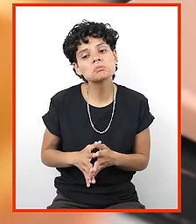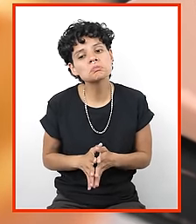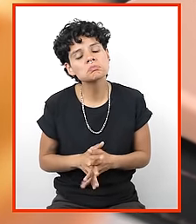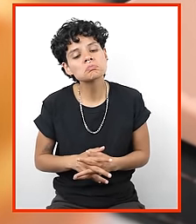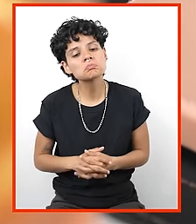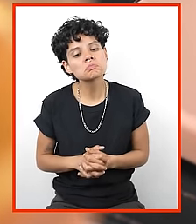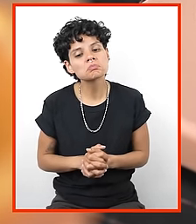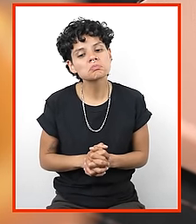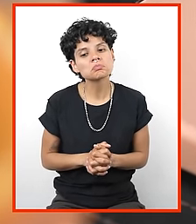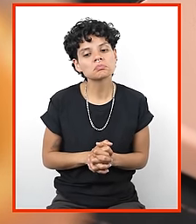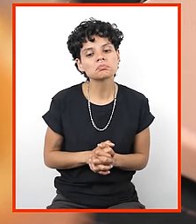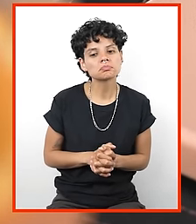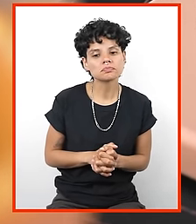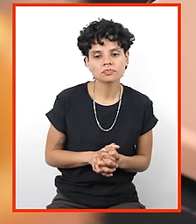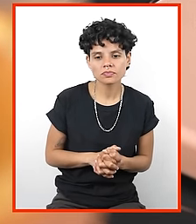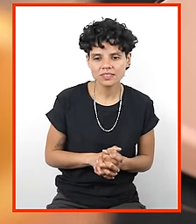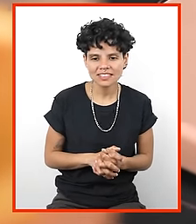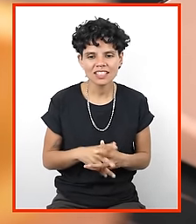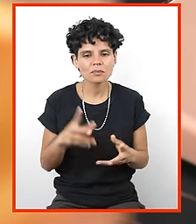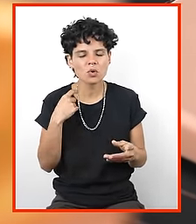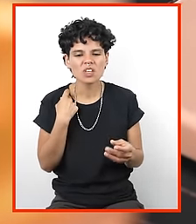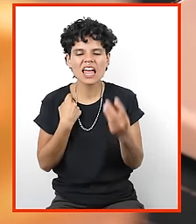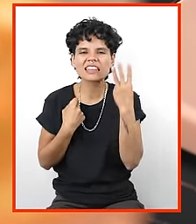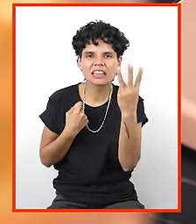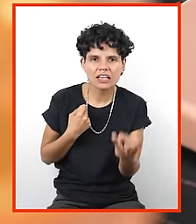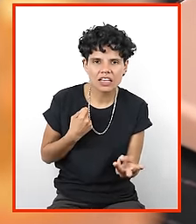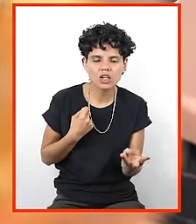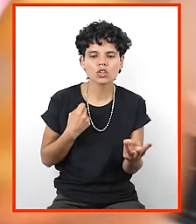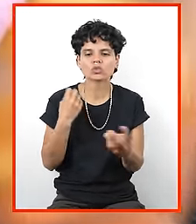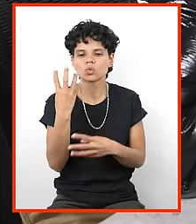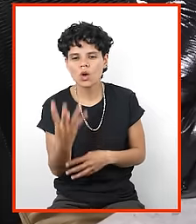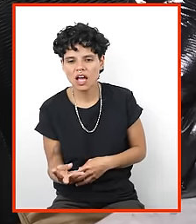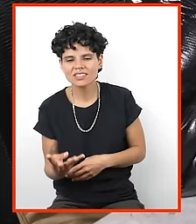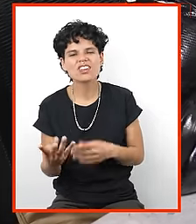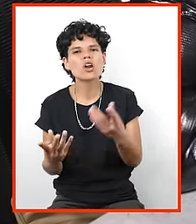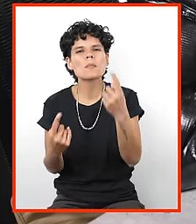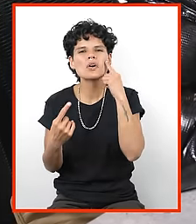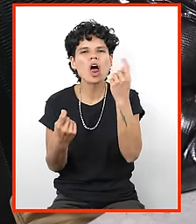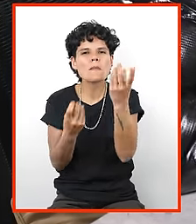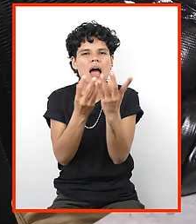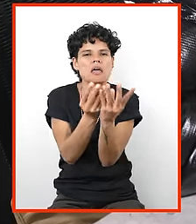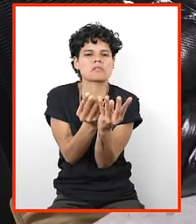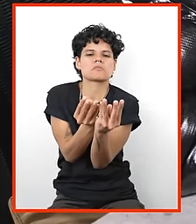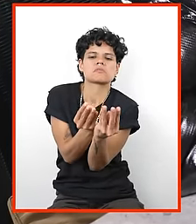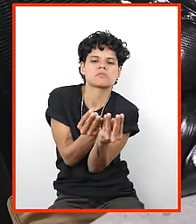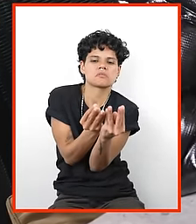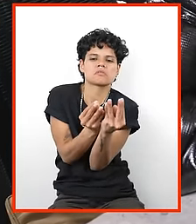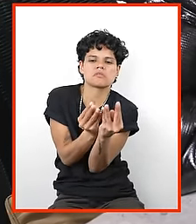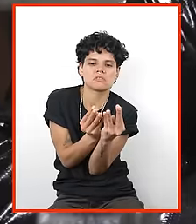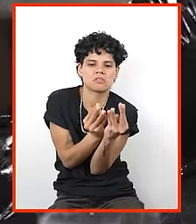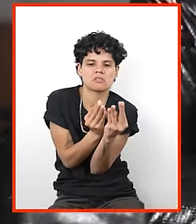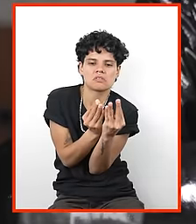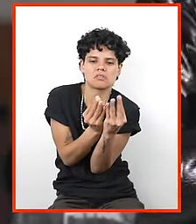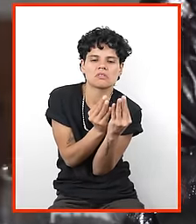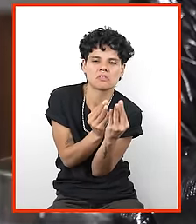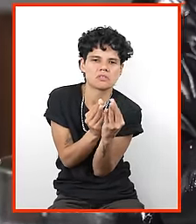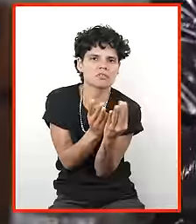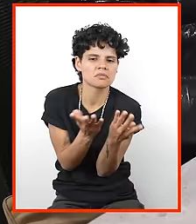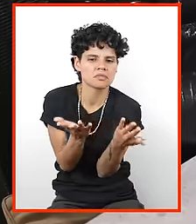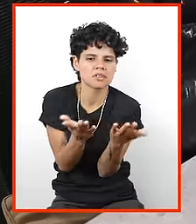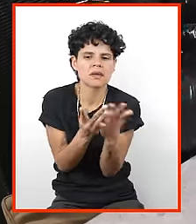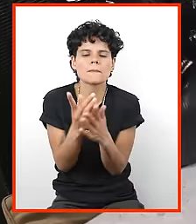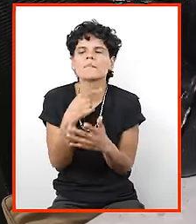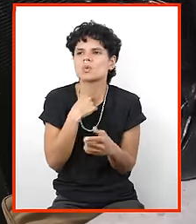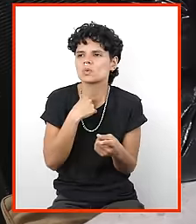juego. ¿Juegas carioca y todo eso, no? Los tríos. La mano me complica, weón. La mano no, nunca voy a hacer bien una mano. Me gusta